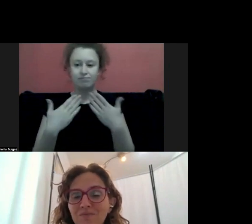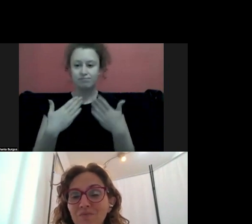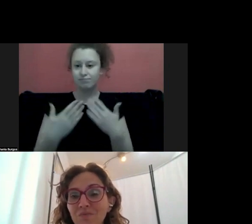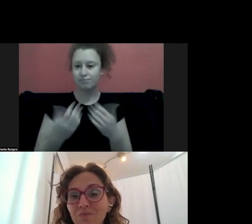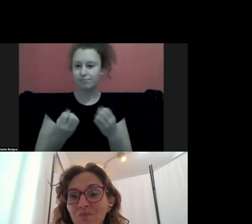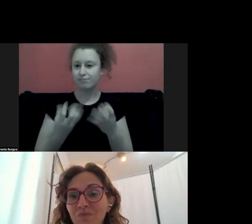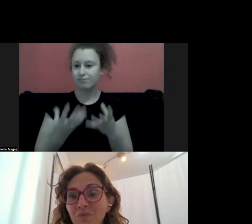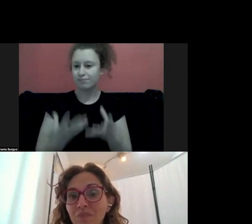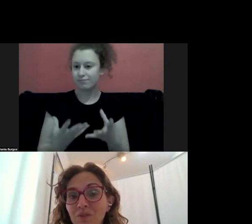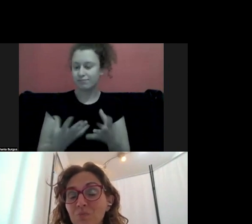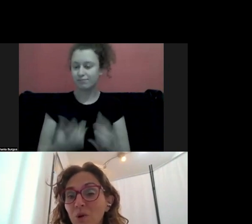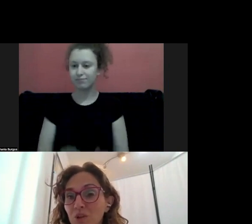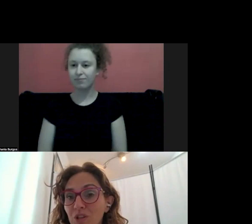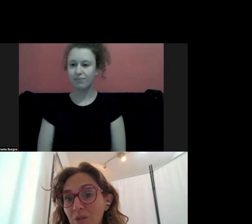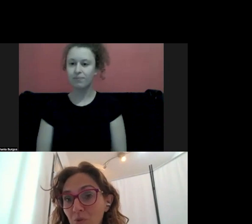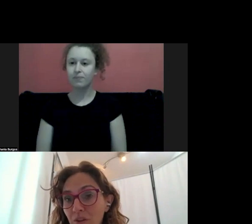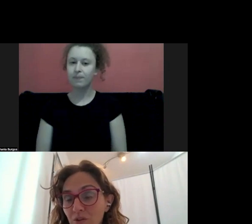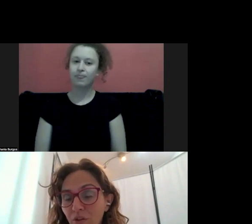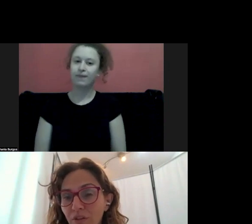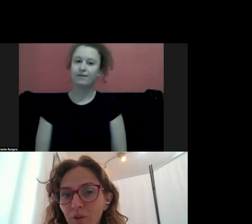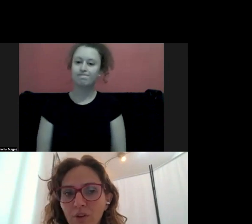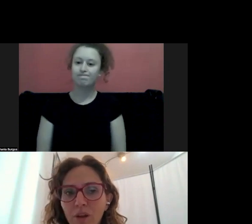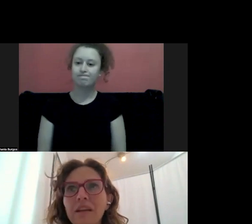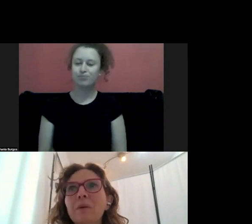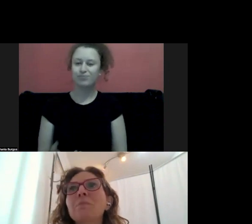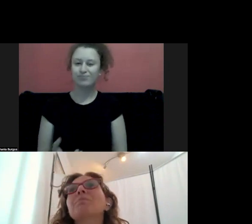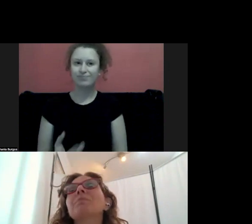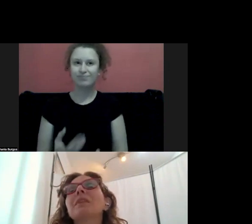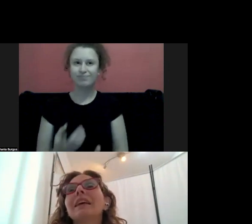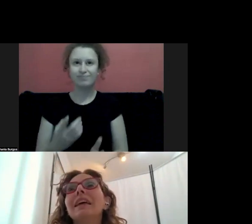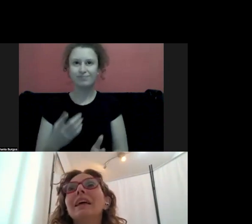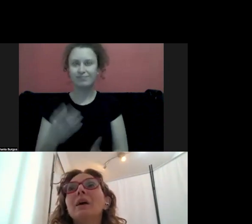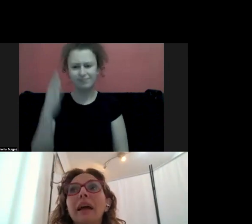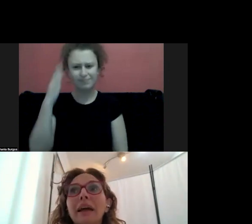porque es es muy desconocido todavía, ¿no?